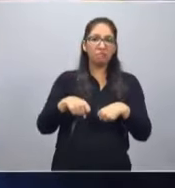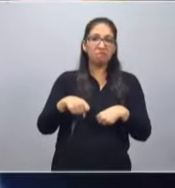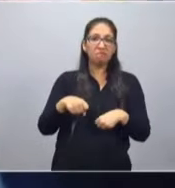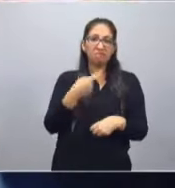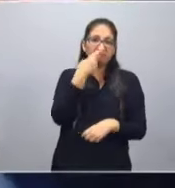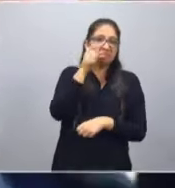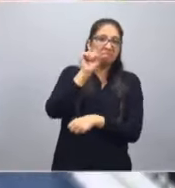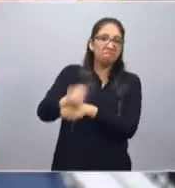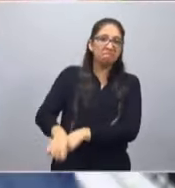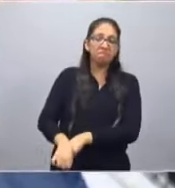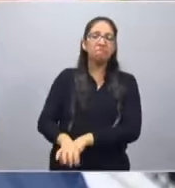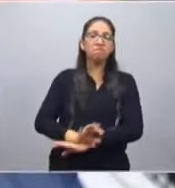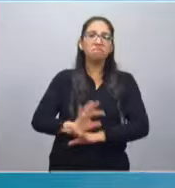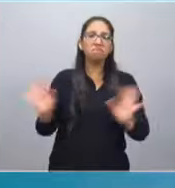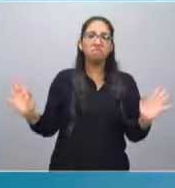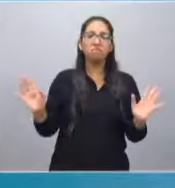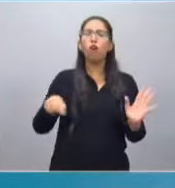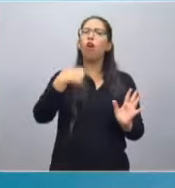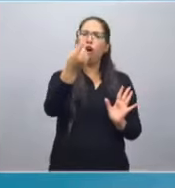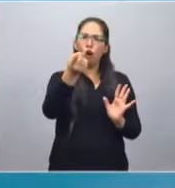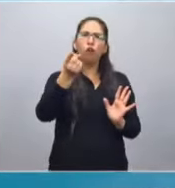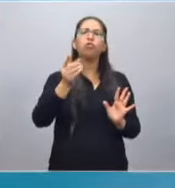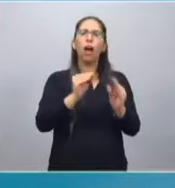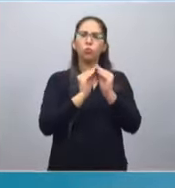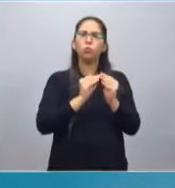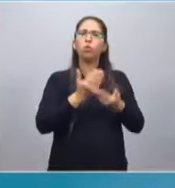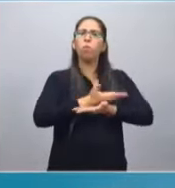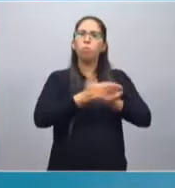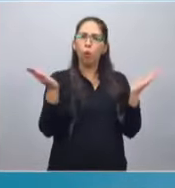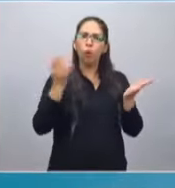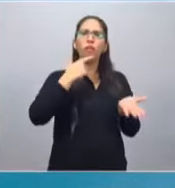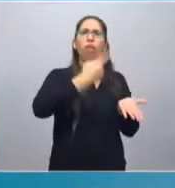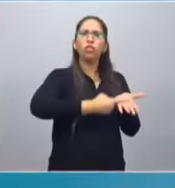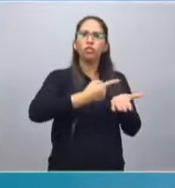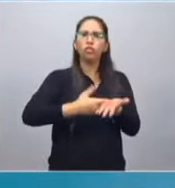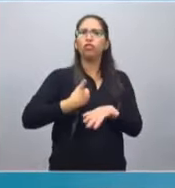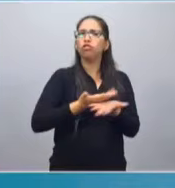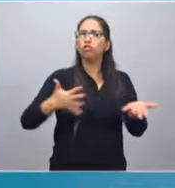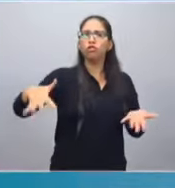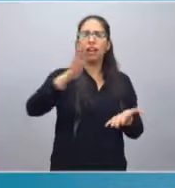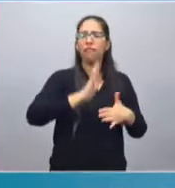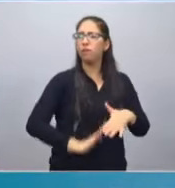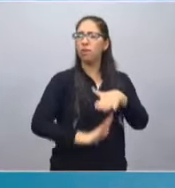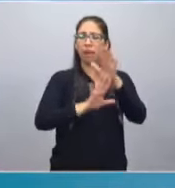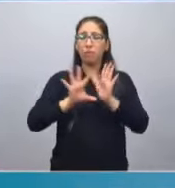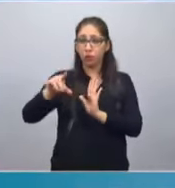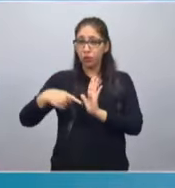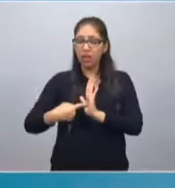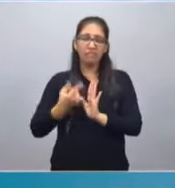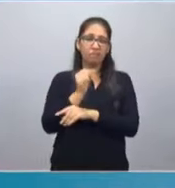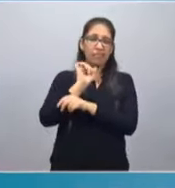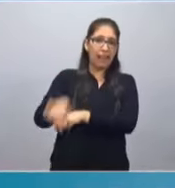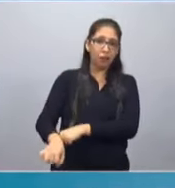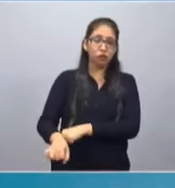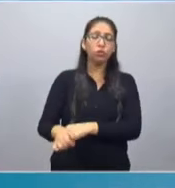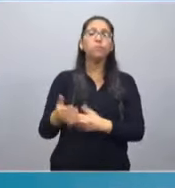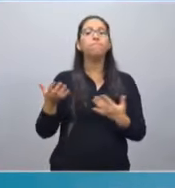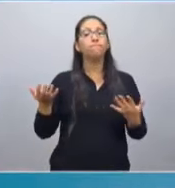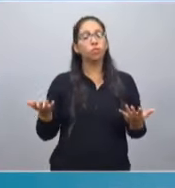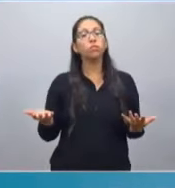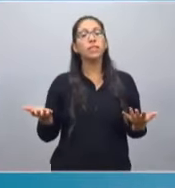no le da ninguna importancia al deporte y a otras políticas públicas y a otras políticas sociales que son fundamentales en la provincia y en ese